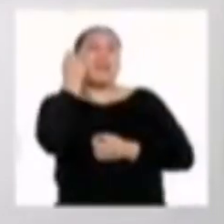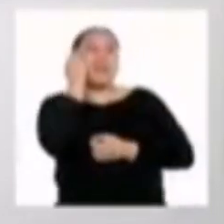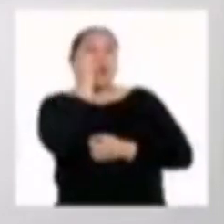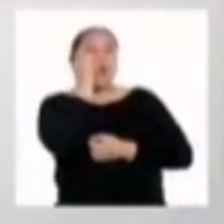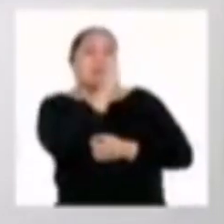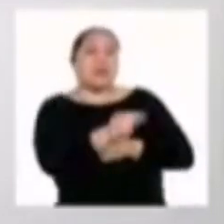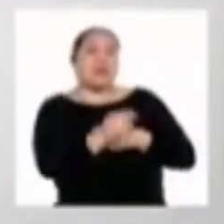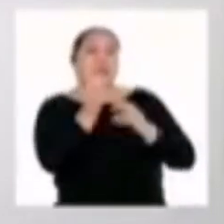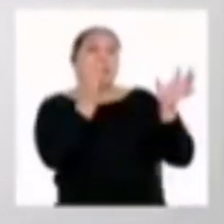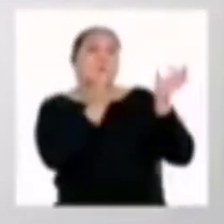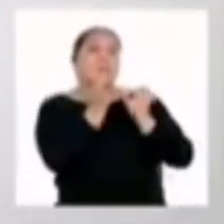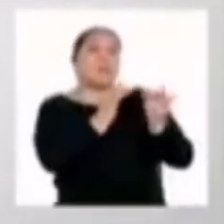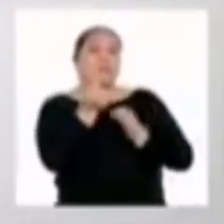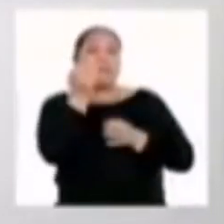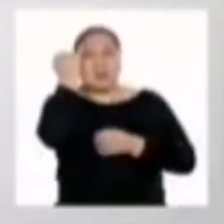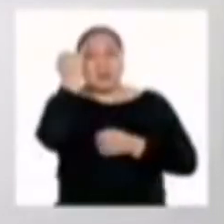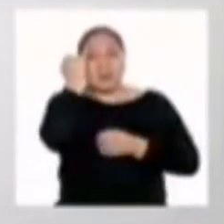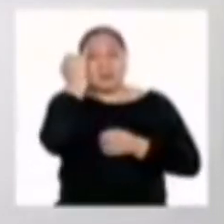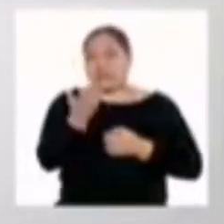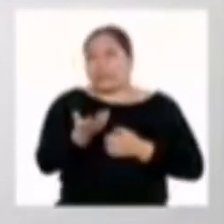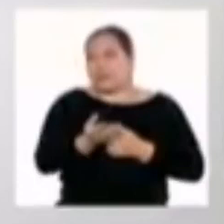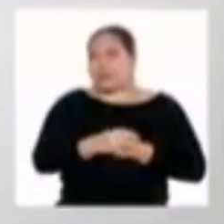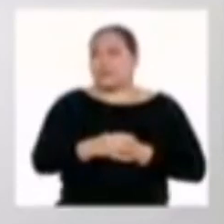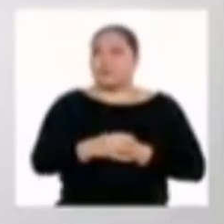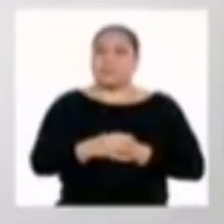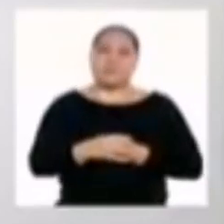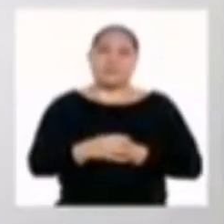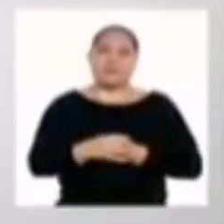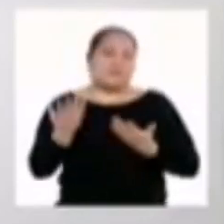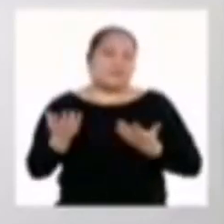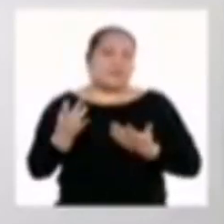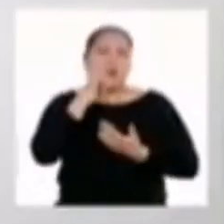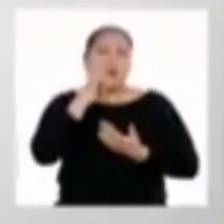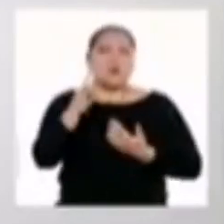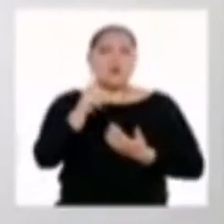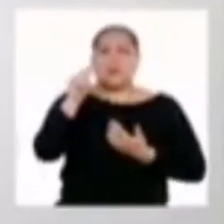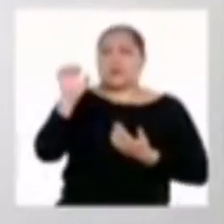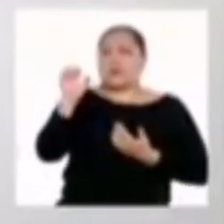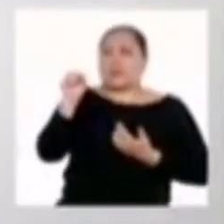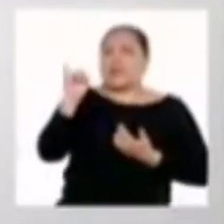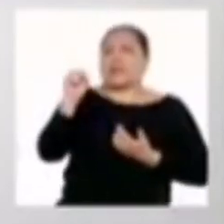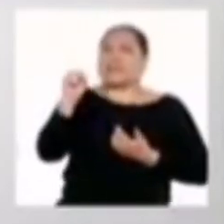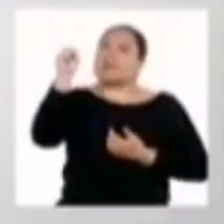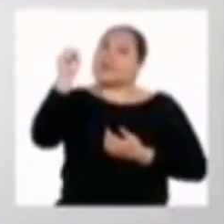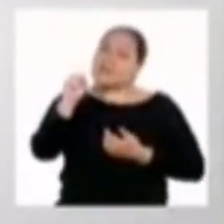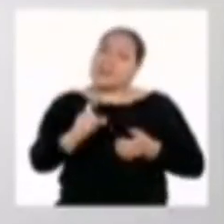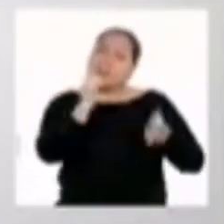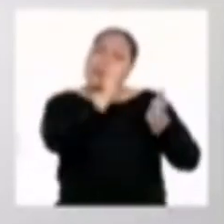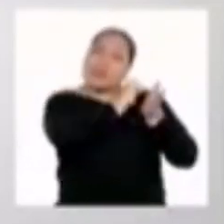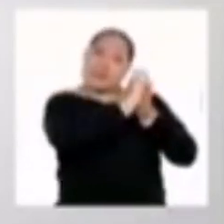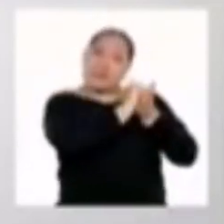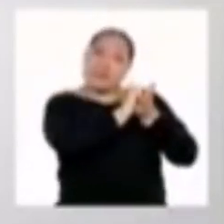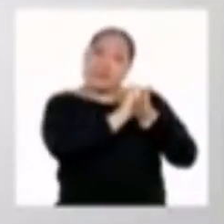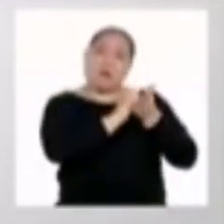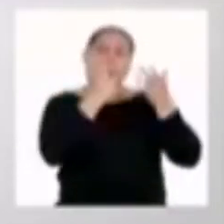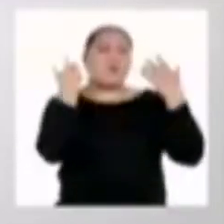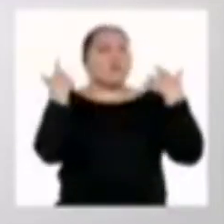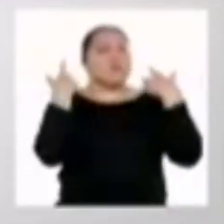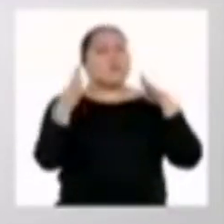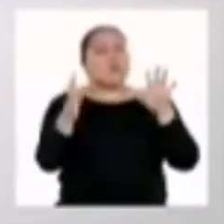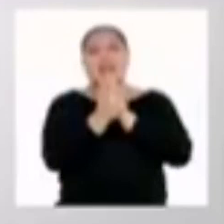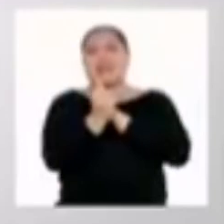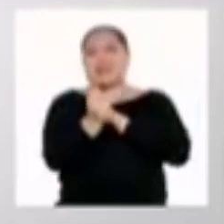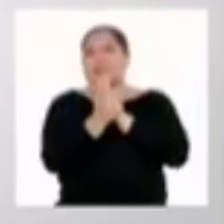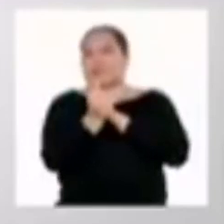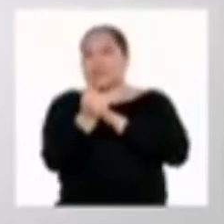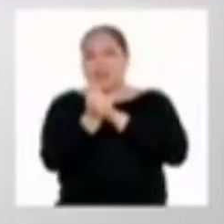de la explicación de las ideas. Por lo general, usamos tesis implícitas cuando ya somos expertos